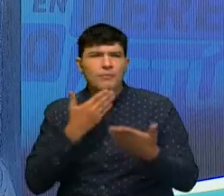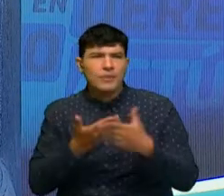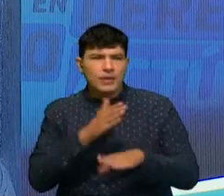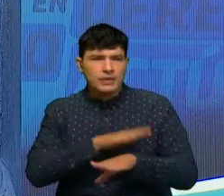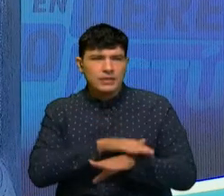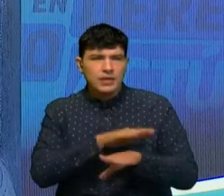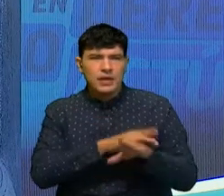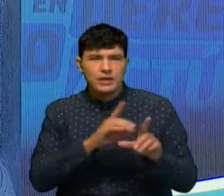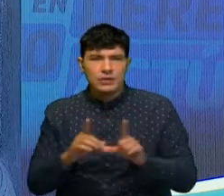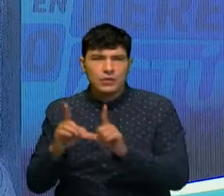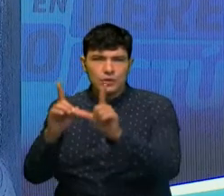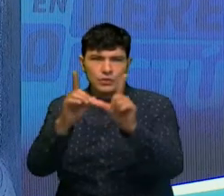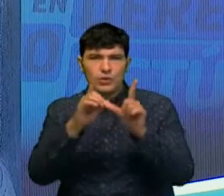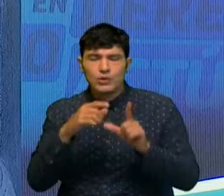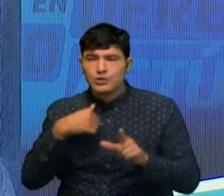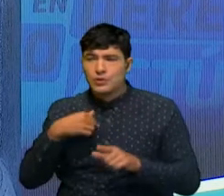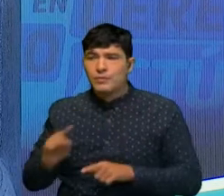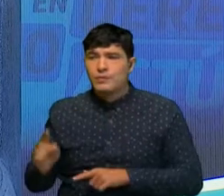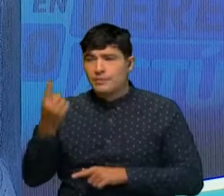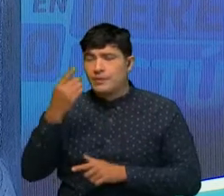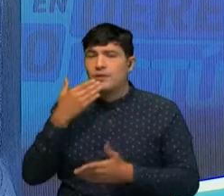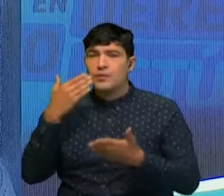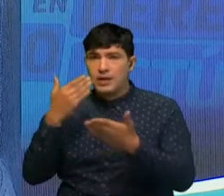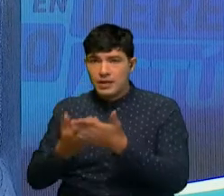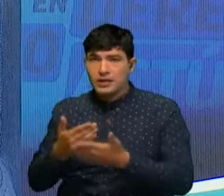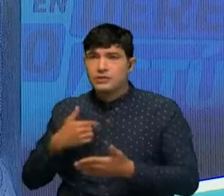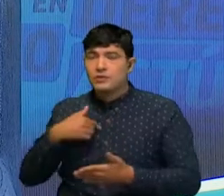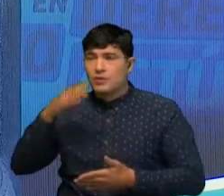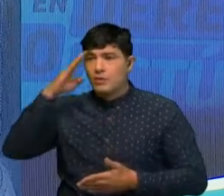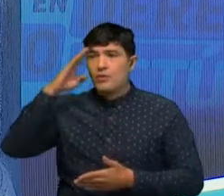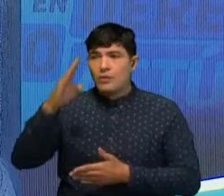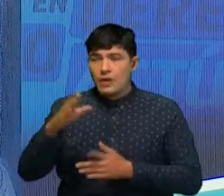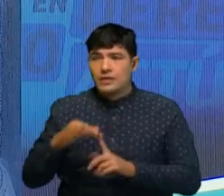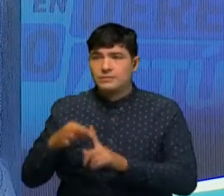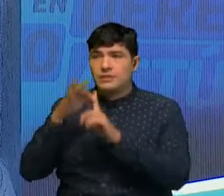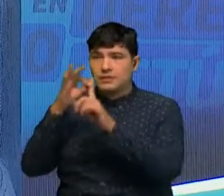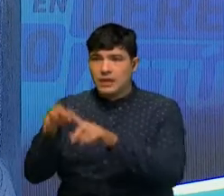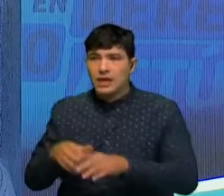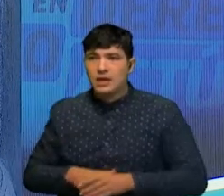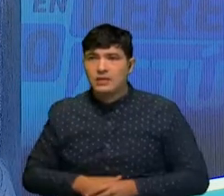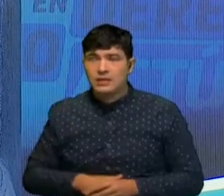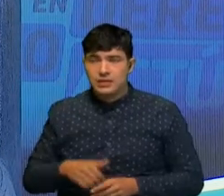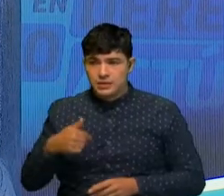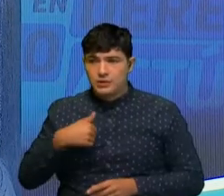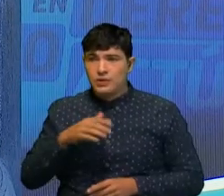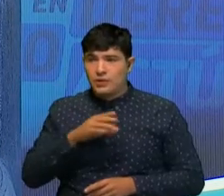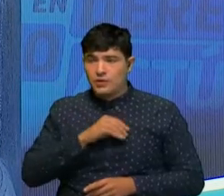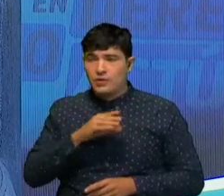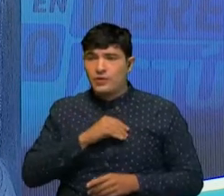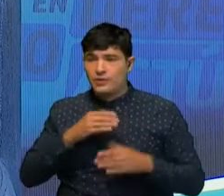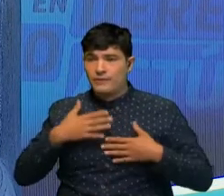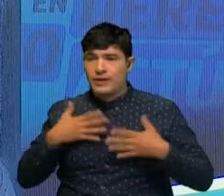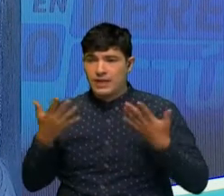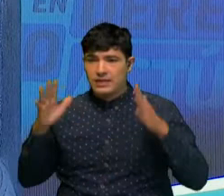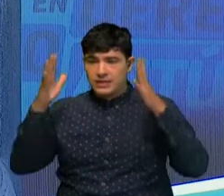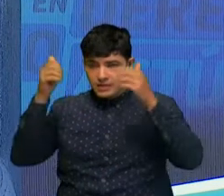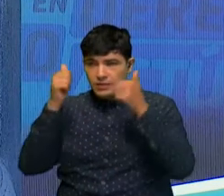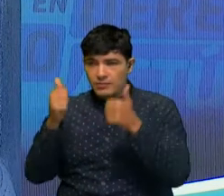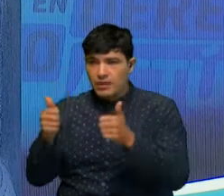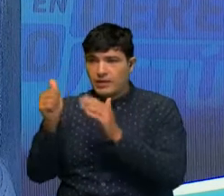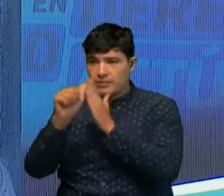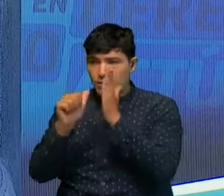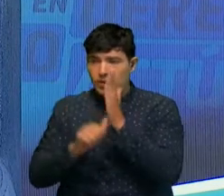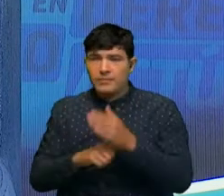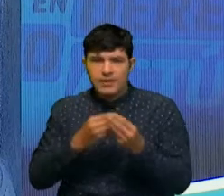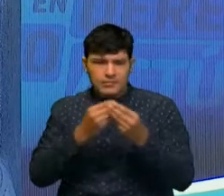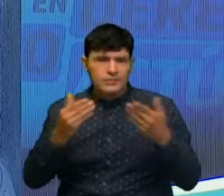doctores. Para darle primero que todo un gran saludo y felicitarlos por tan gran programa.